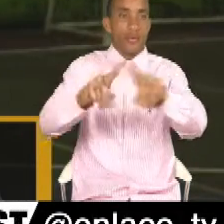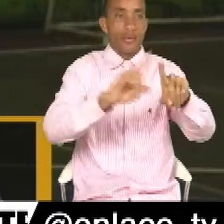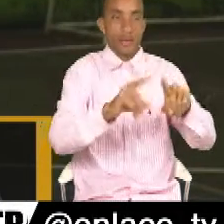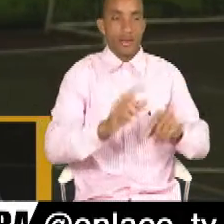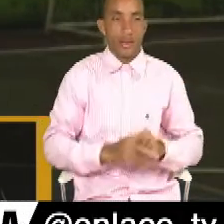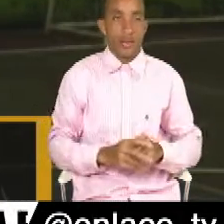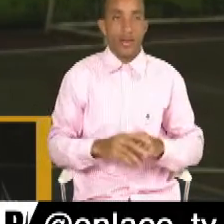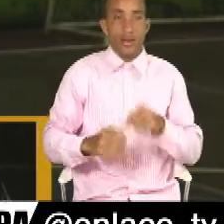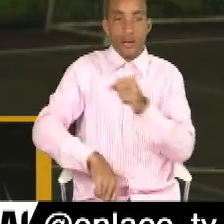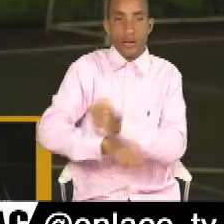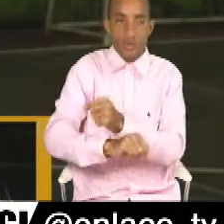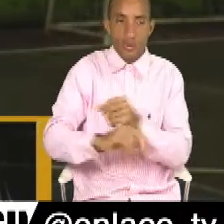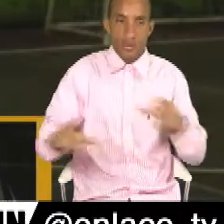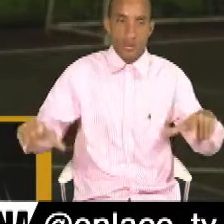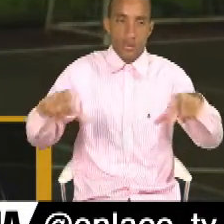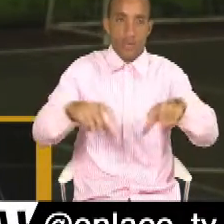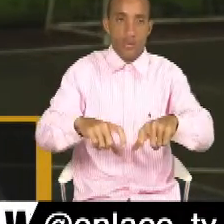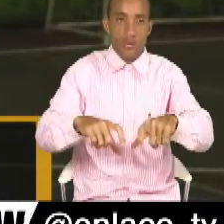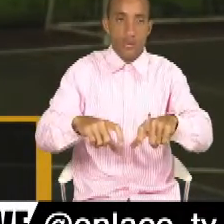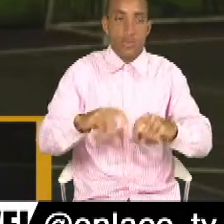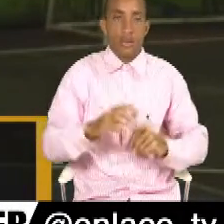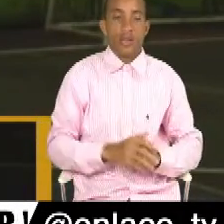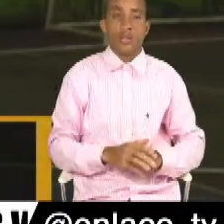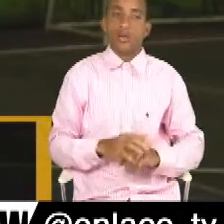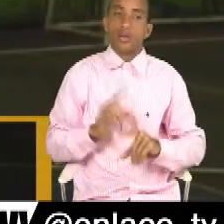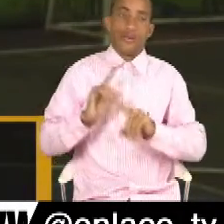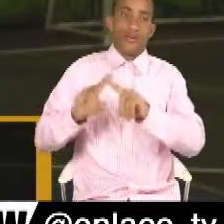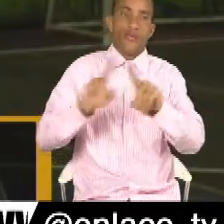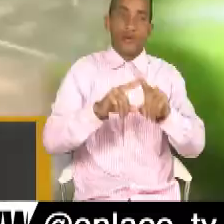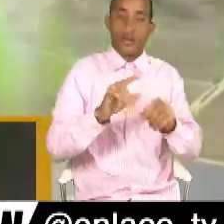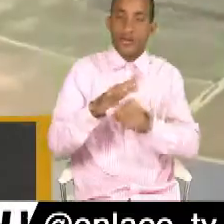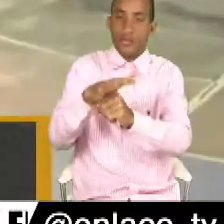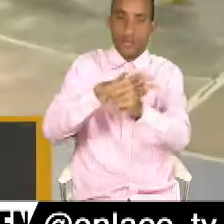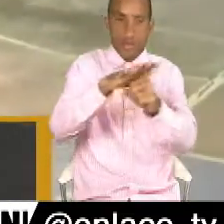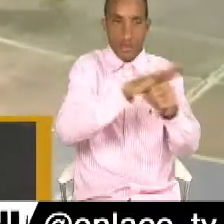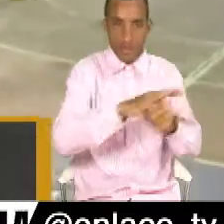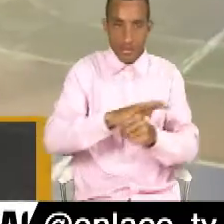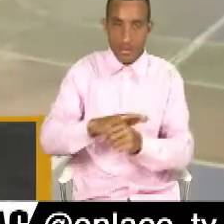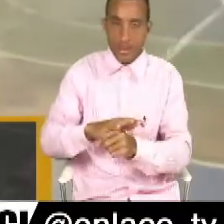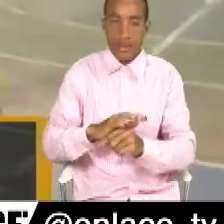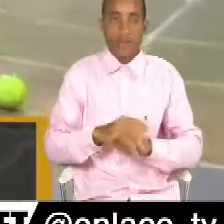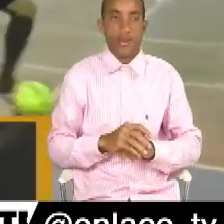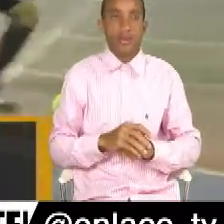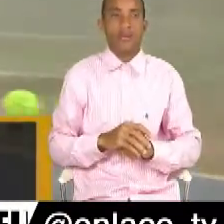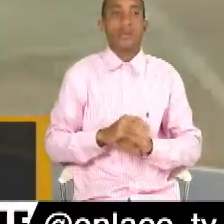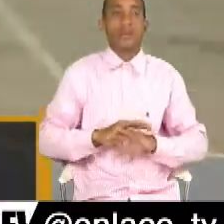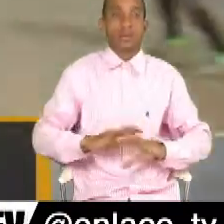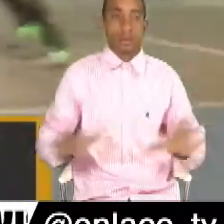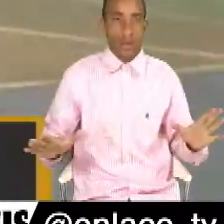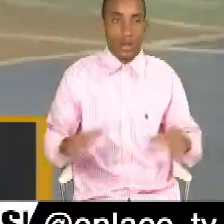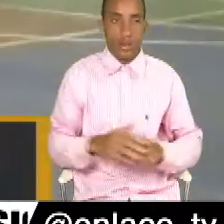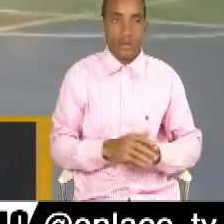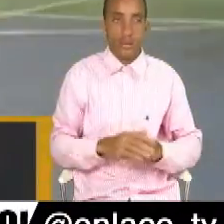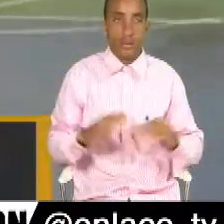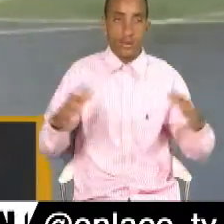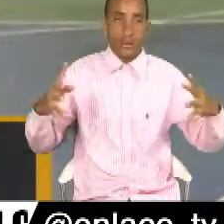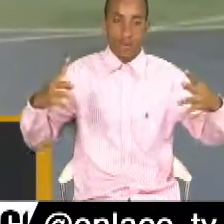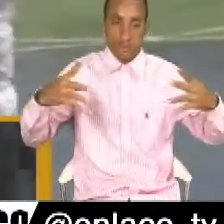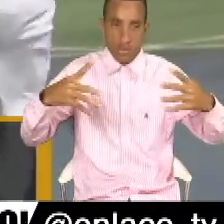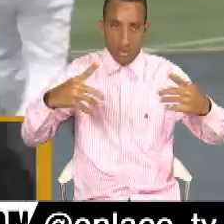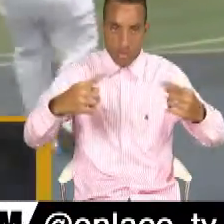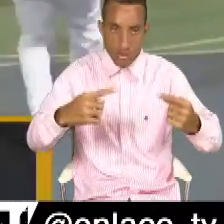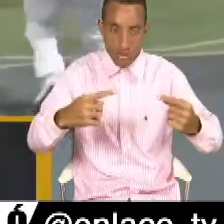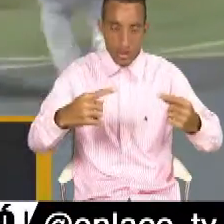o fútbol de salón lo hemos llevado a los diferentes barrios y polideportivas de la ciudad. Ya nos encontramos en la fase de ronda de eliminación